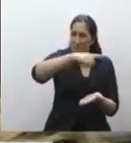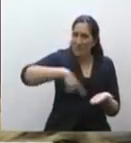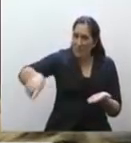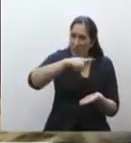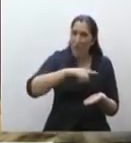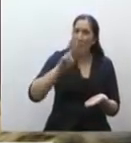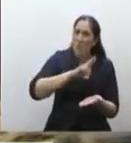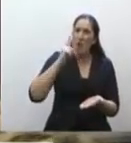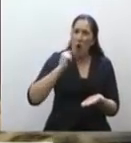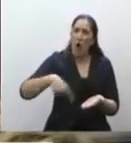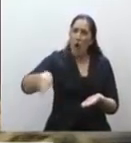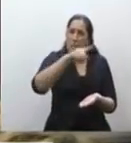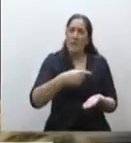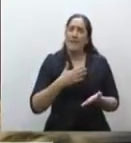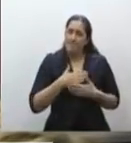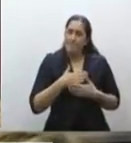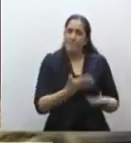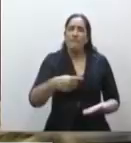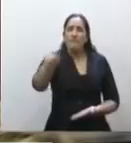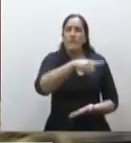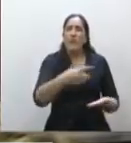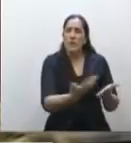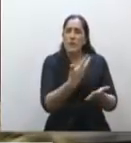que han sufrido